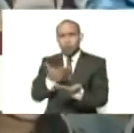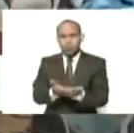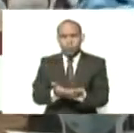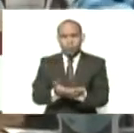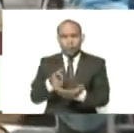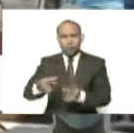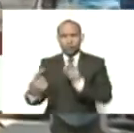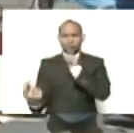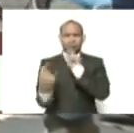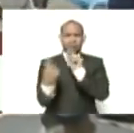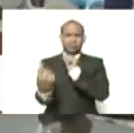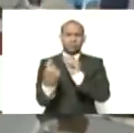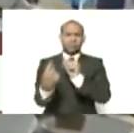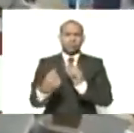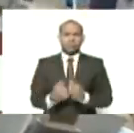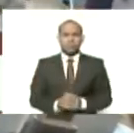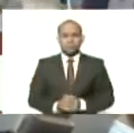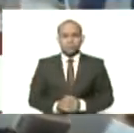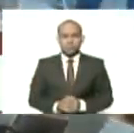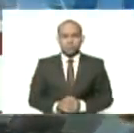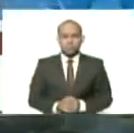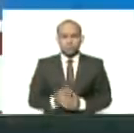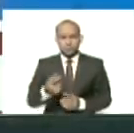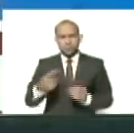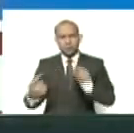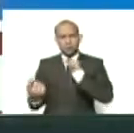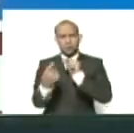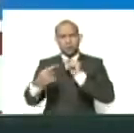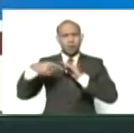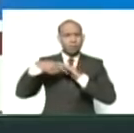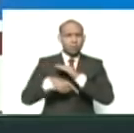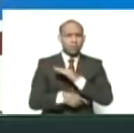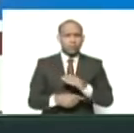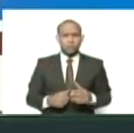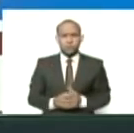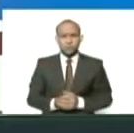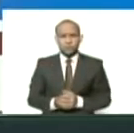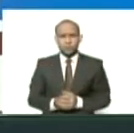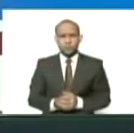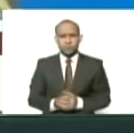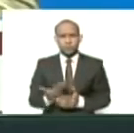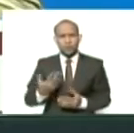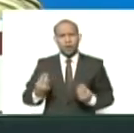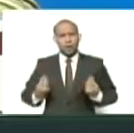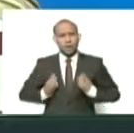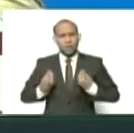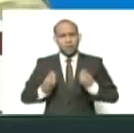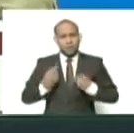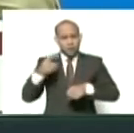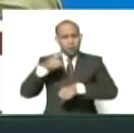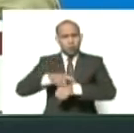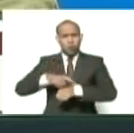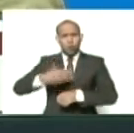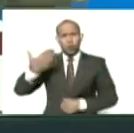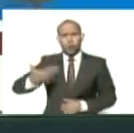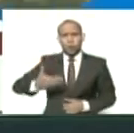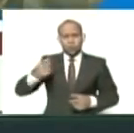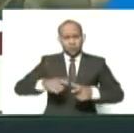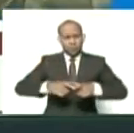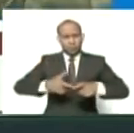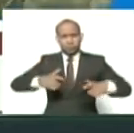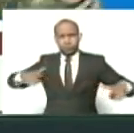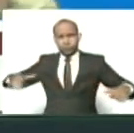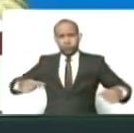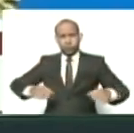del debate. Del debate profundo. Estamos viviendo una hora estelar de la expansión de